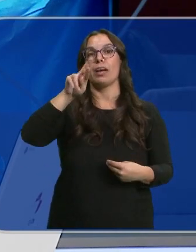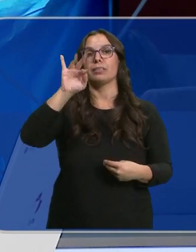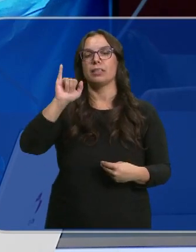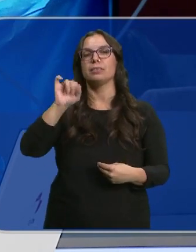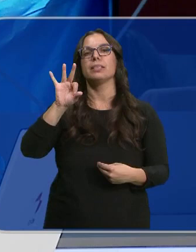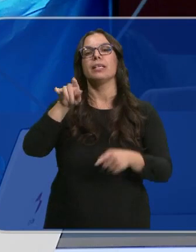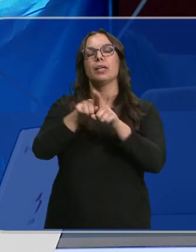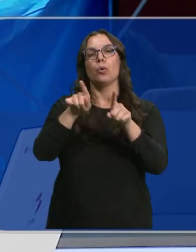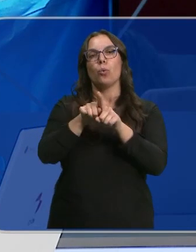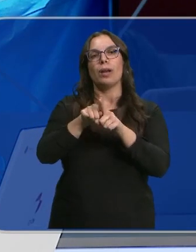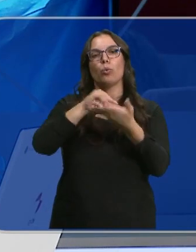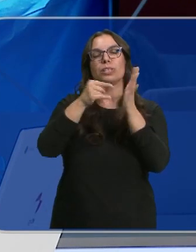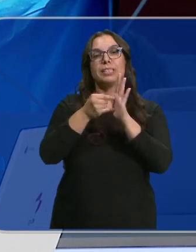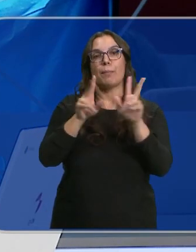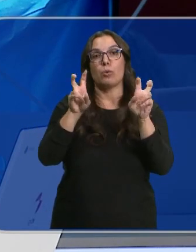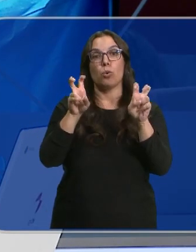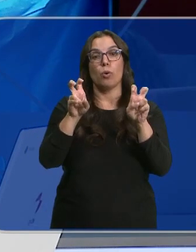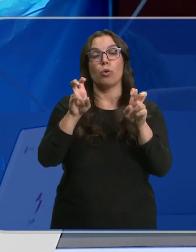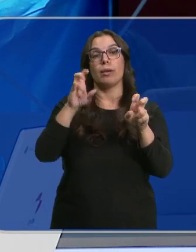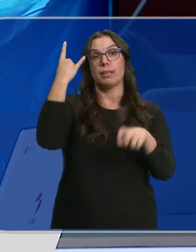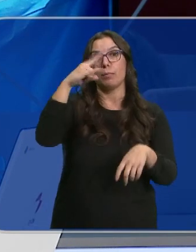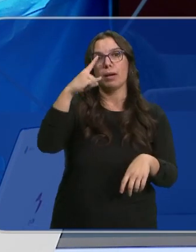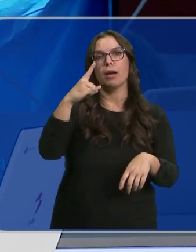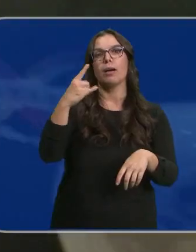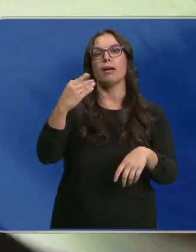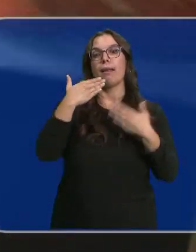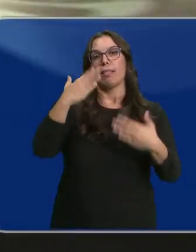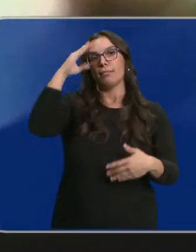la inteligencia artificial para reducir el riesgo.